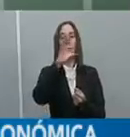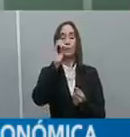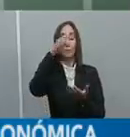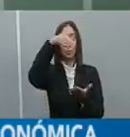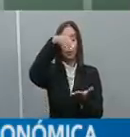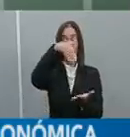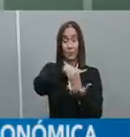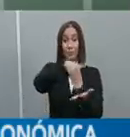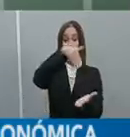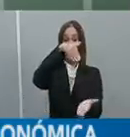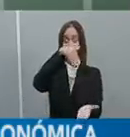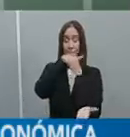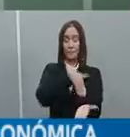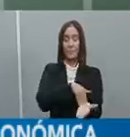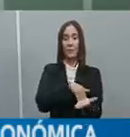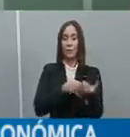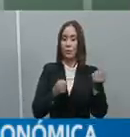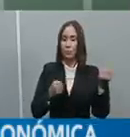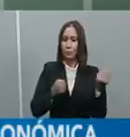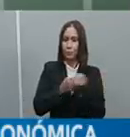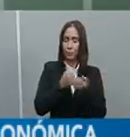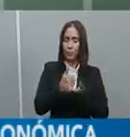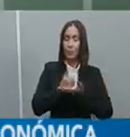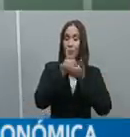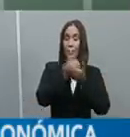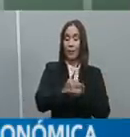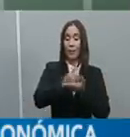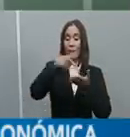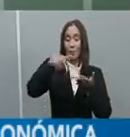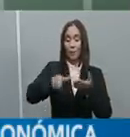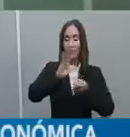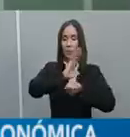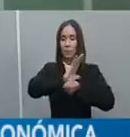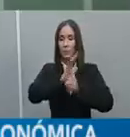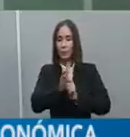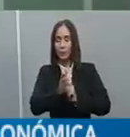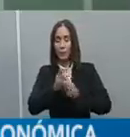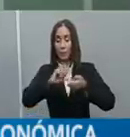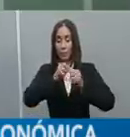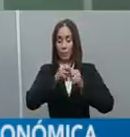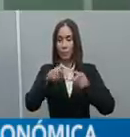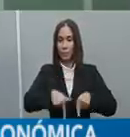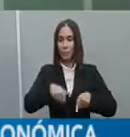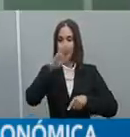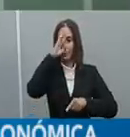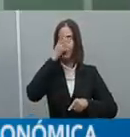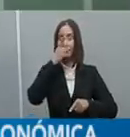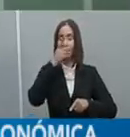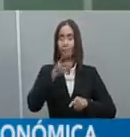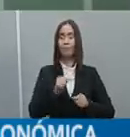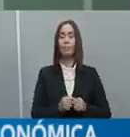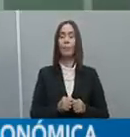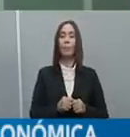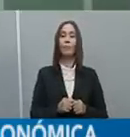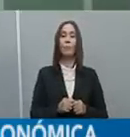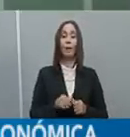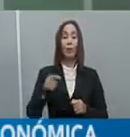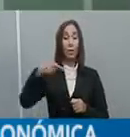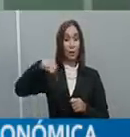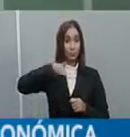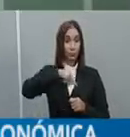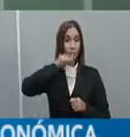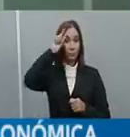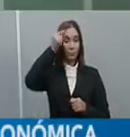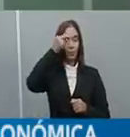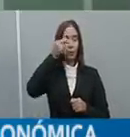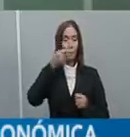de pesos para atender el gasto público que ocasiona esta crisis. De ese monto, nuestro gobierno estará dejando a